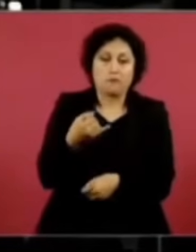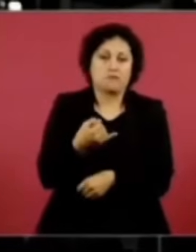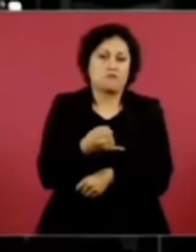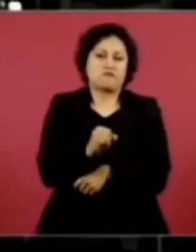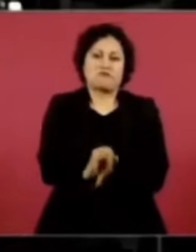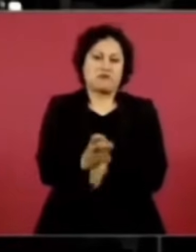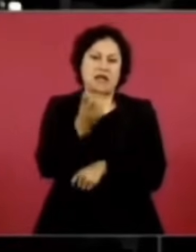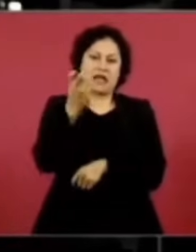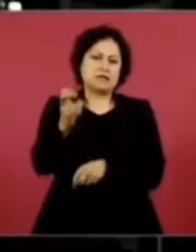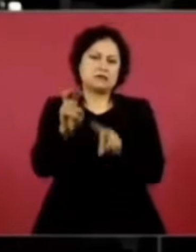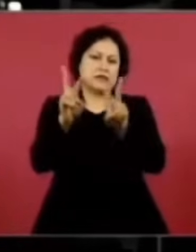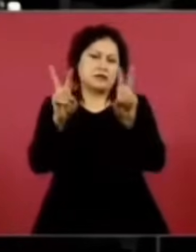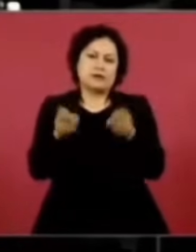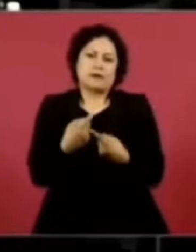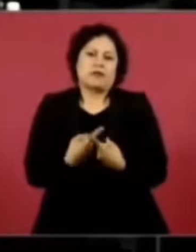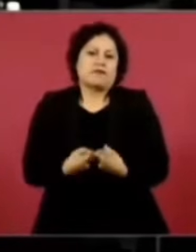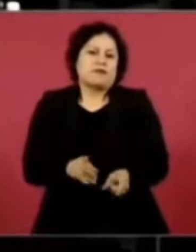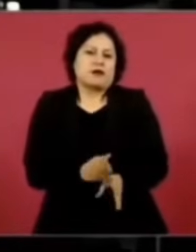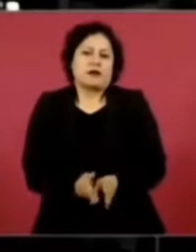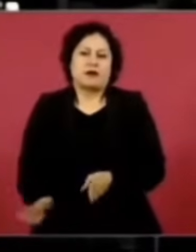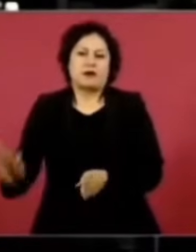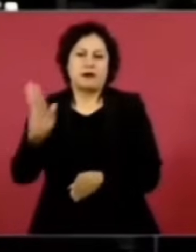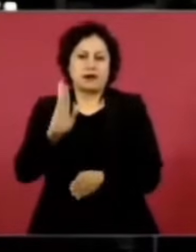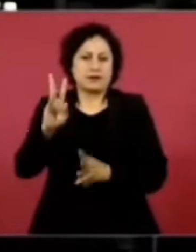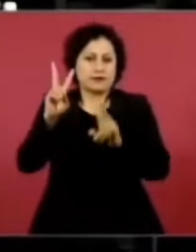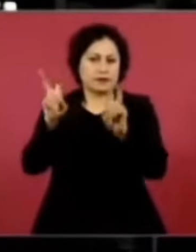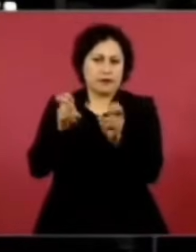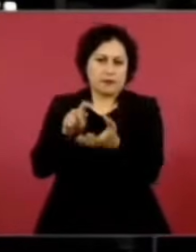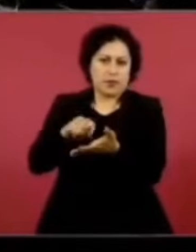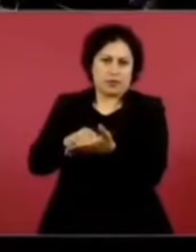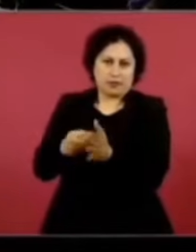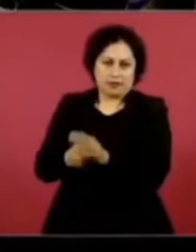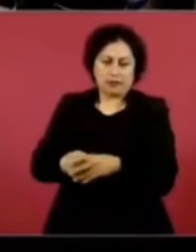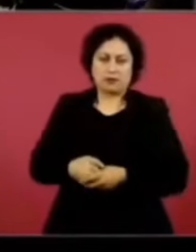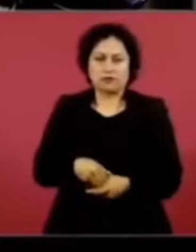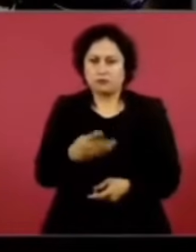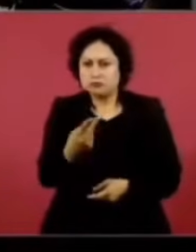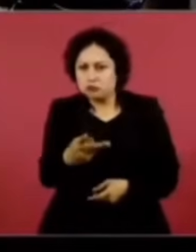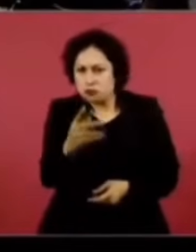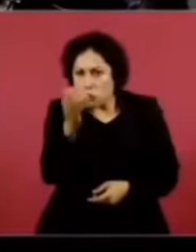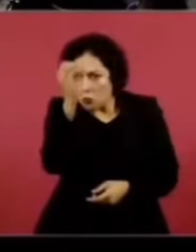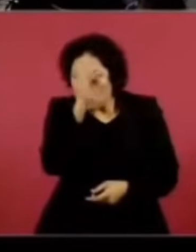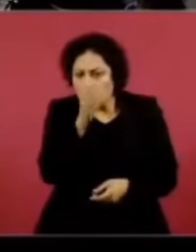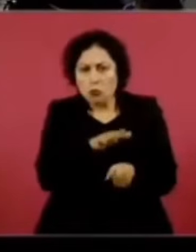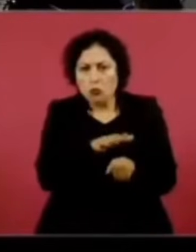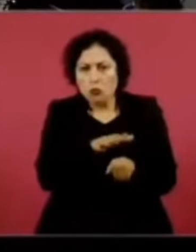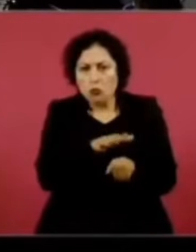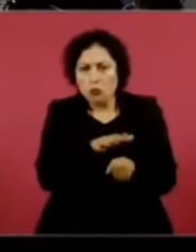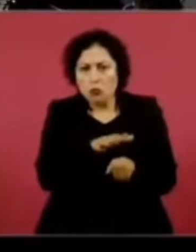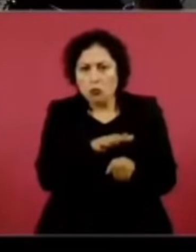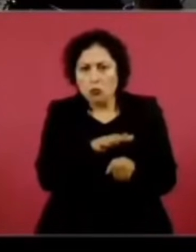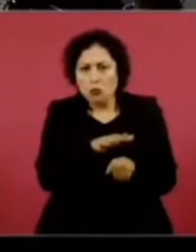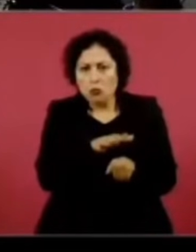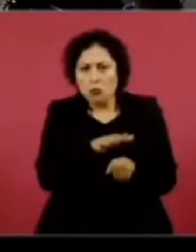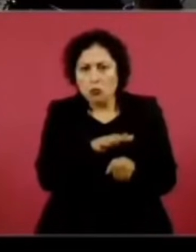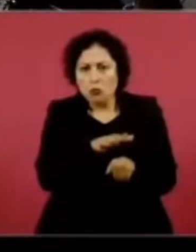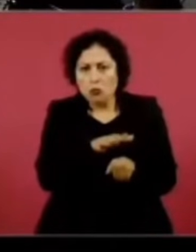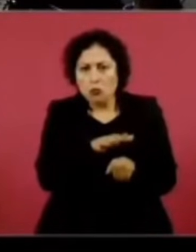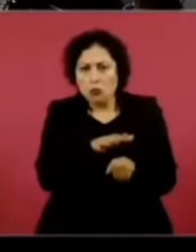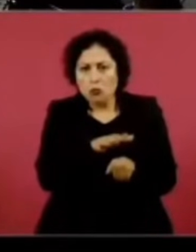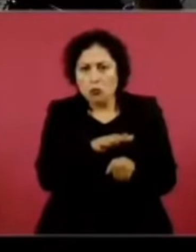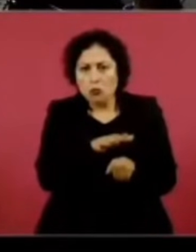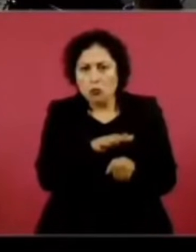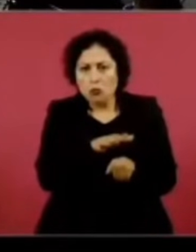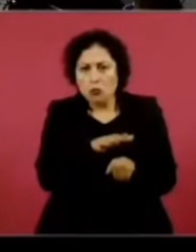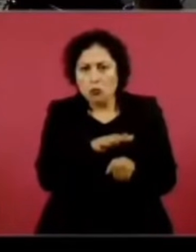técnico prácticamente. Me gustaría saber su opinión, presidente. Bueno, pues si a esas